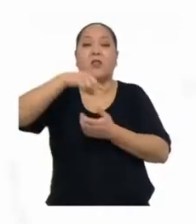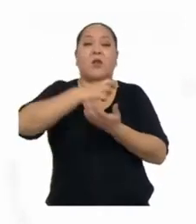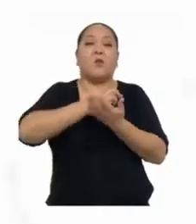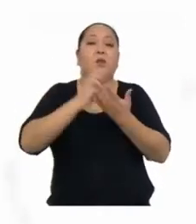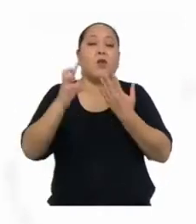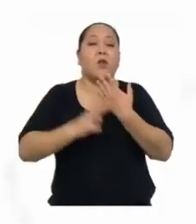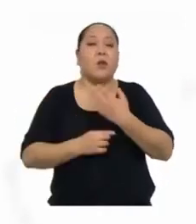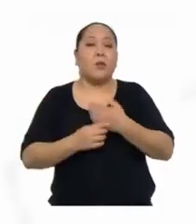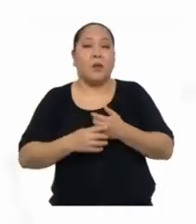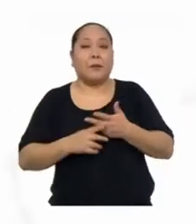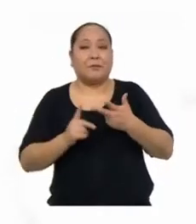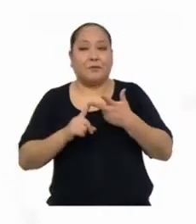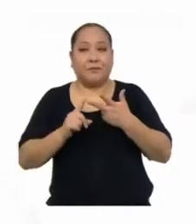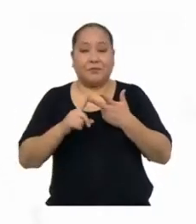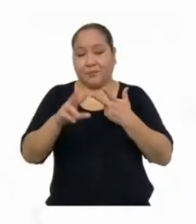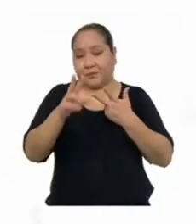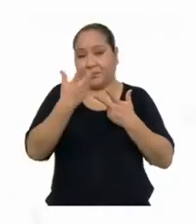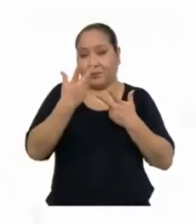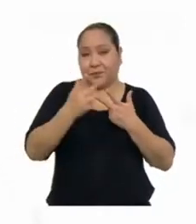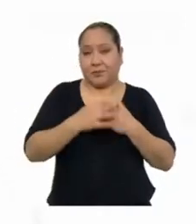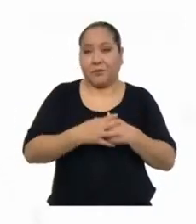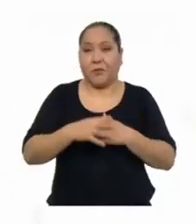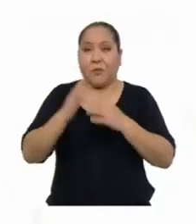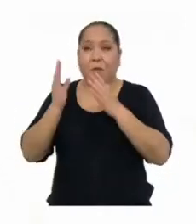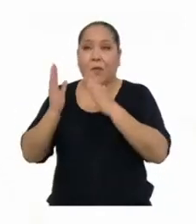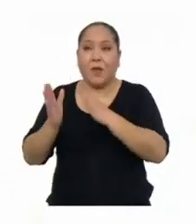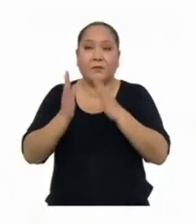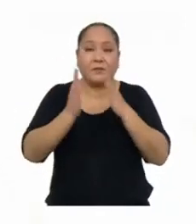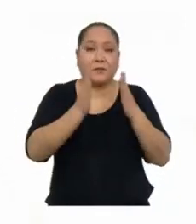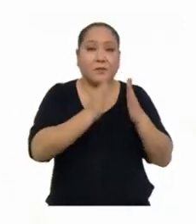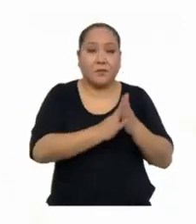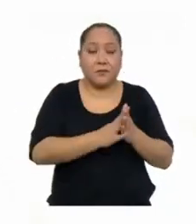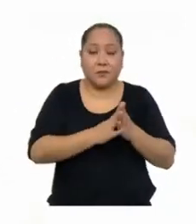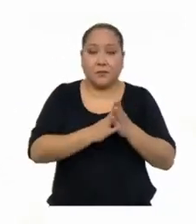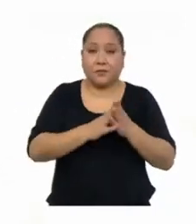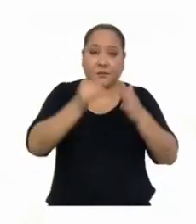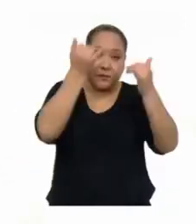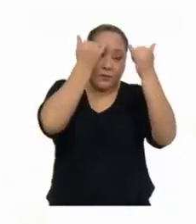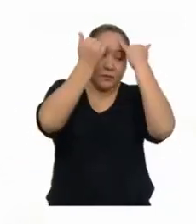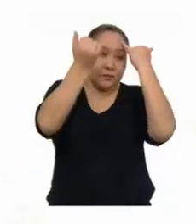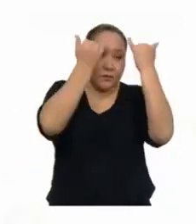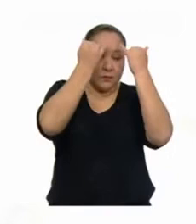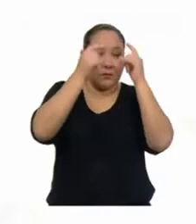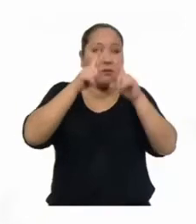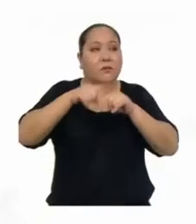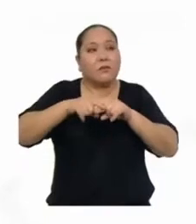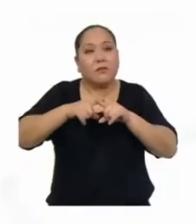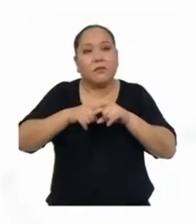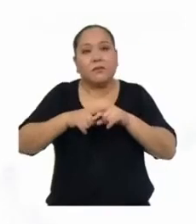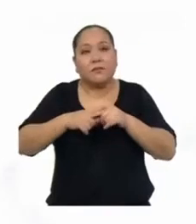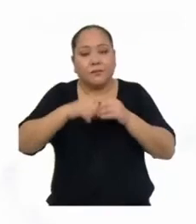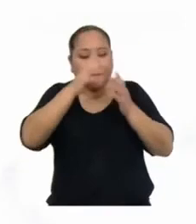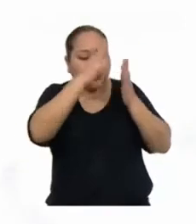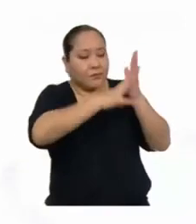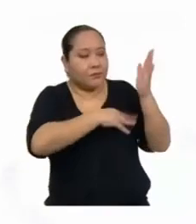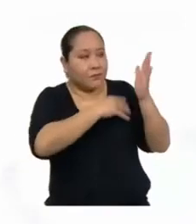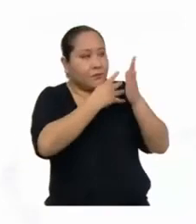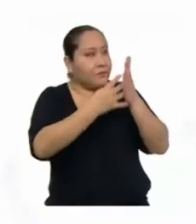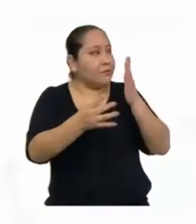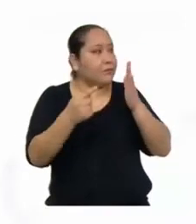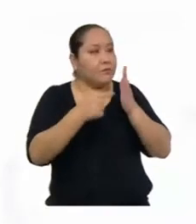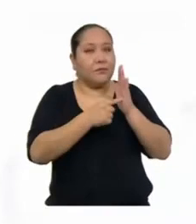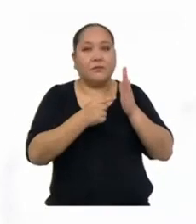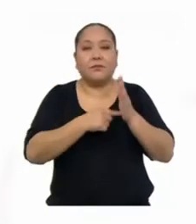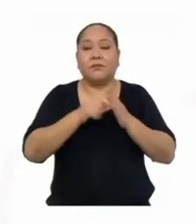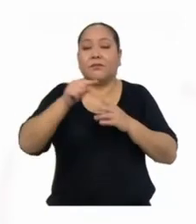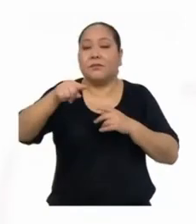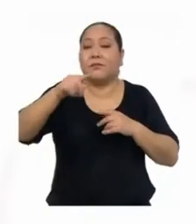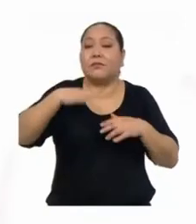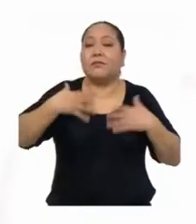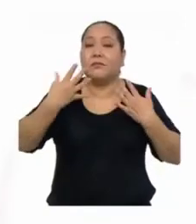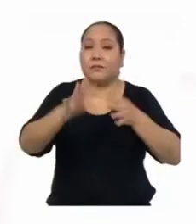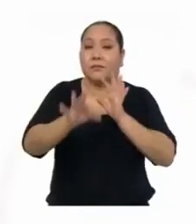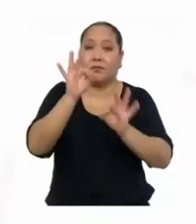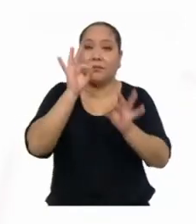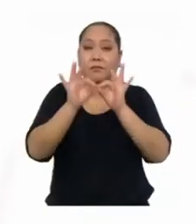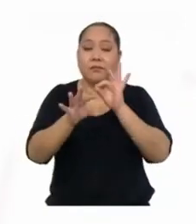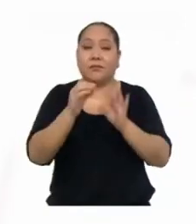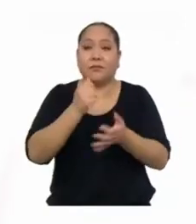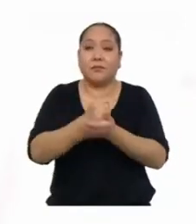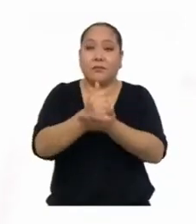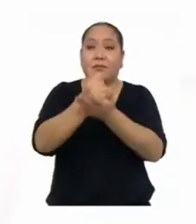3. Ordenamos las ideas de acuerdo al esquema. Aquí pueden ayudarse de